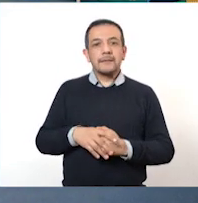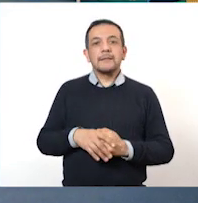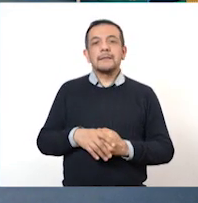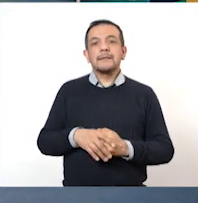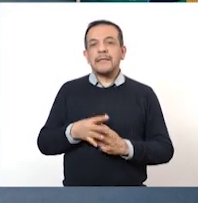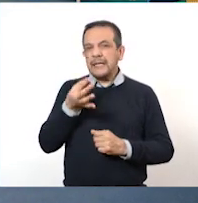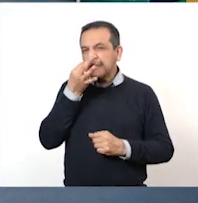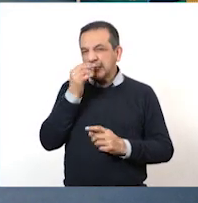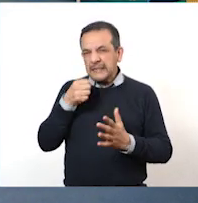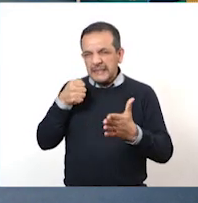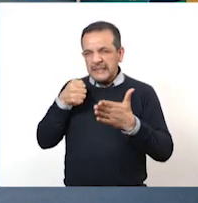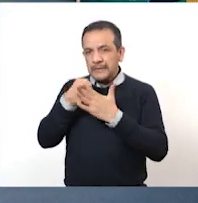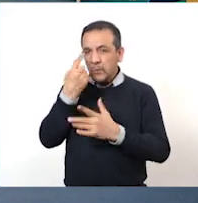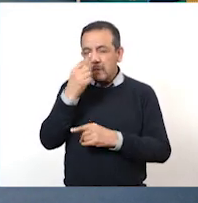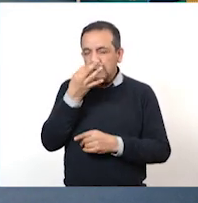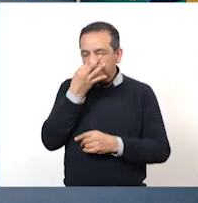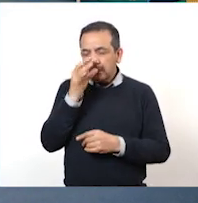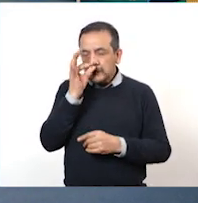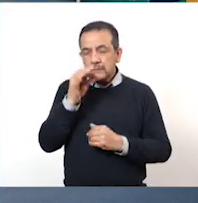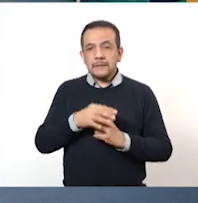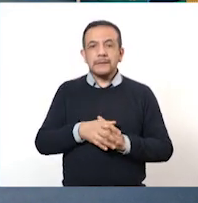1, casi.